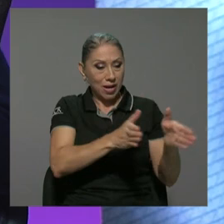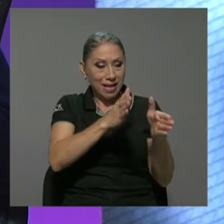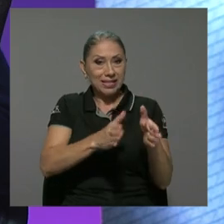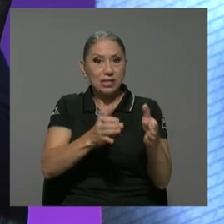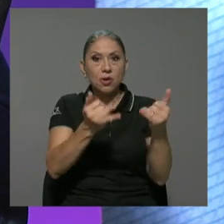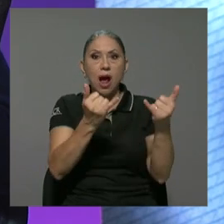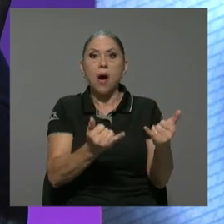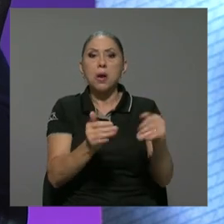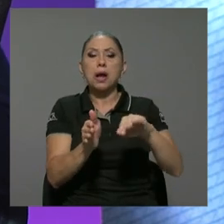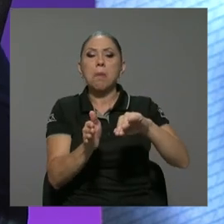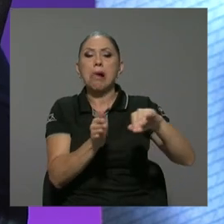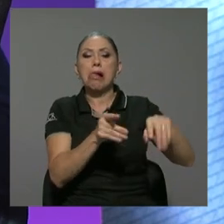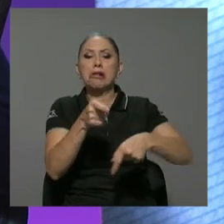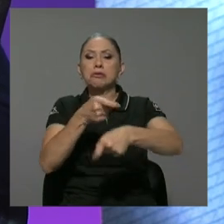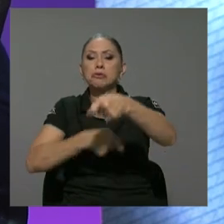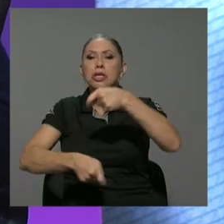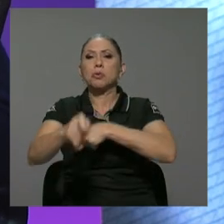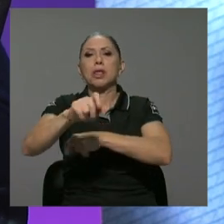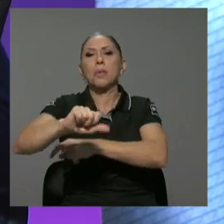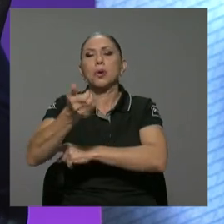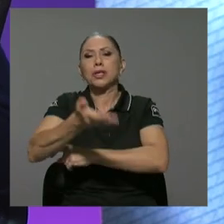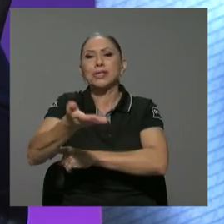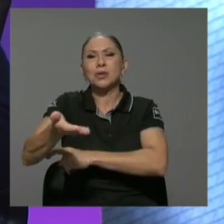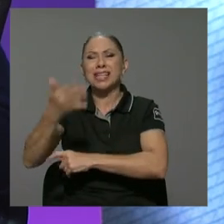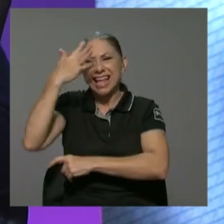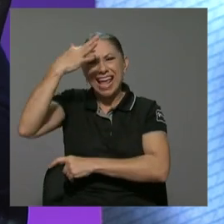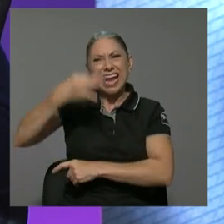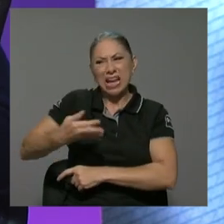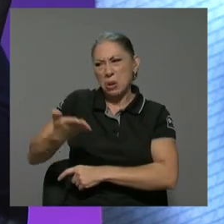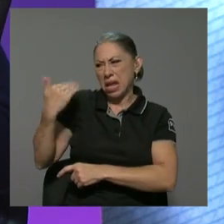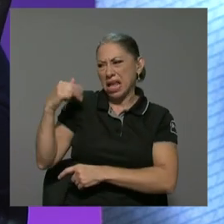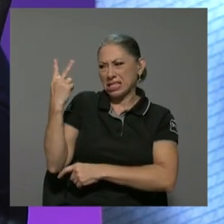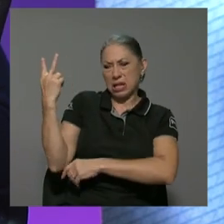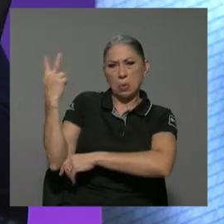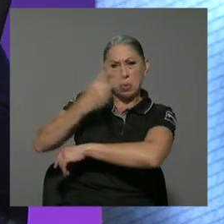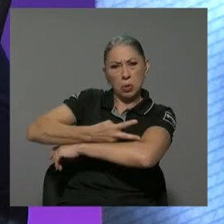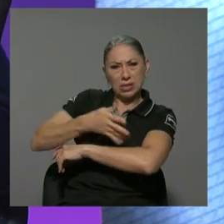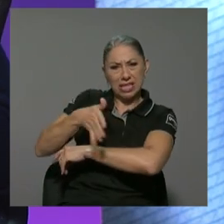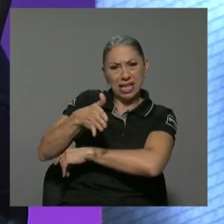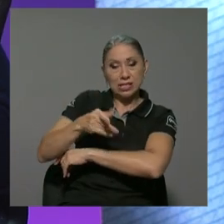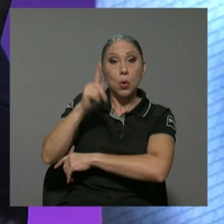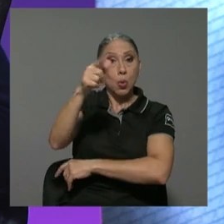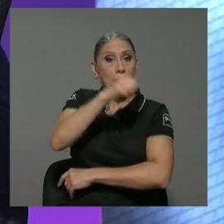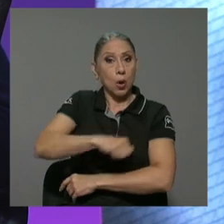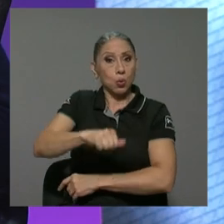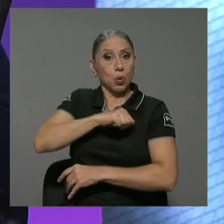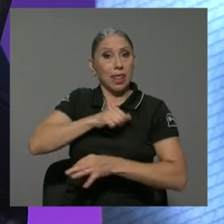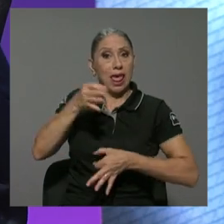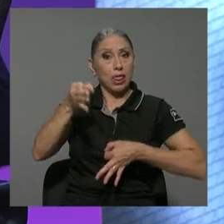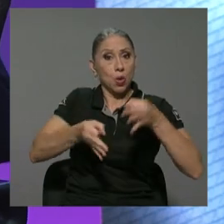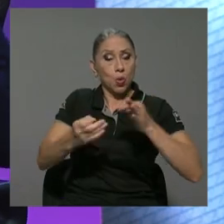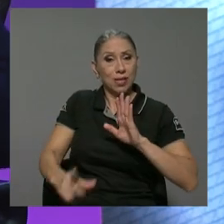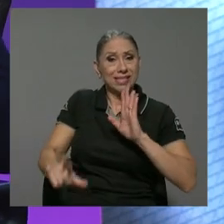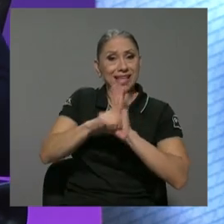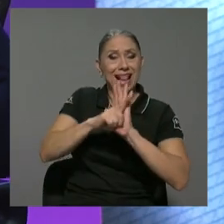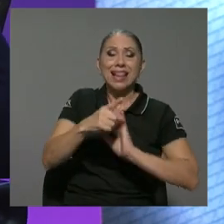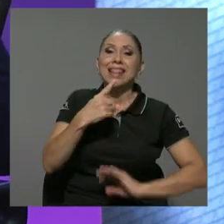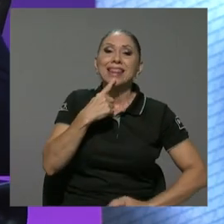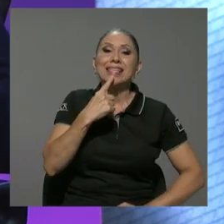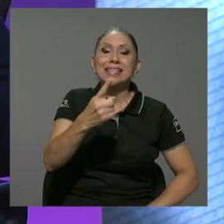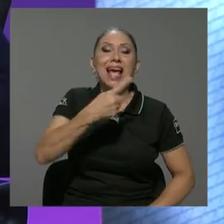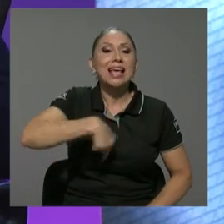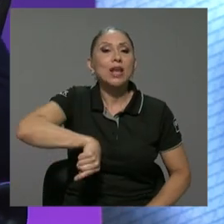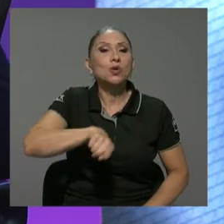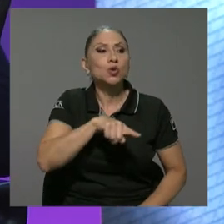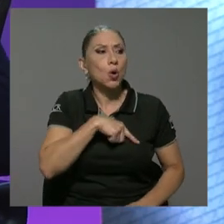variantes, ¿verdad? Creo que hace un par de días una autoridad en materia judicial decía que estábamos ante, por ejemplo, ante la